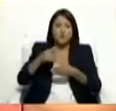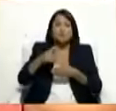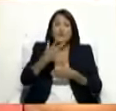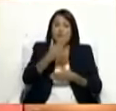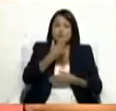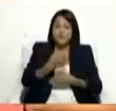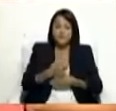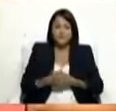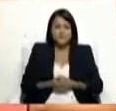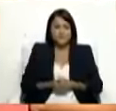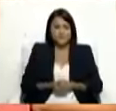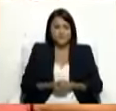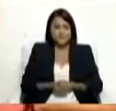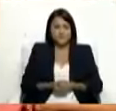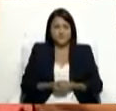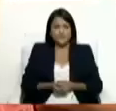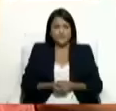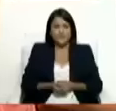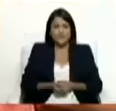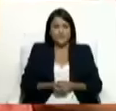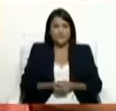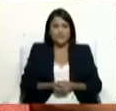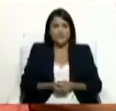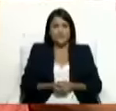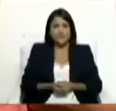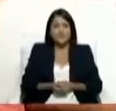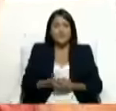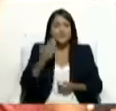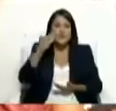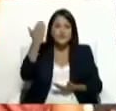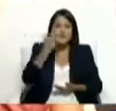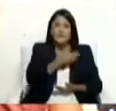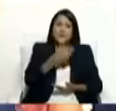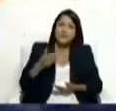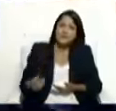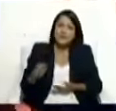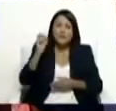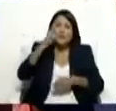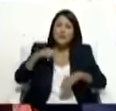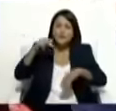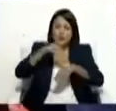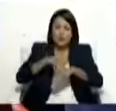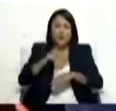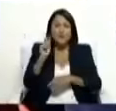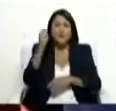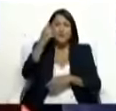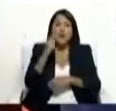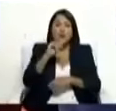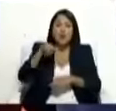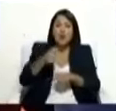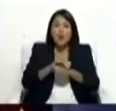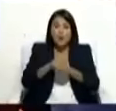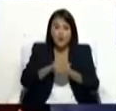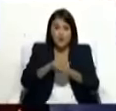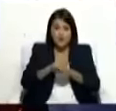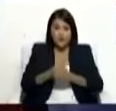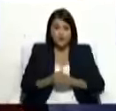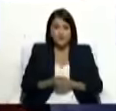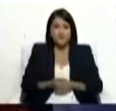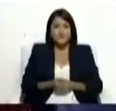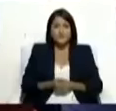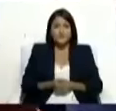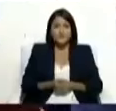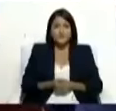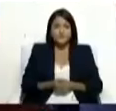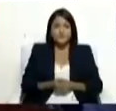próximo 3 de diciembre. Ustedes al presidente de la Asamblea Nacional, diputado Jorge Rodríguez, tras la salida del